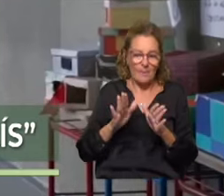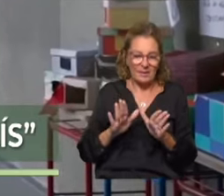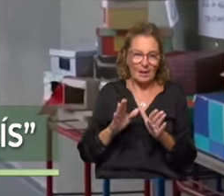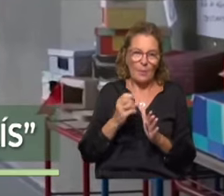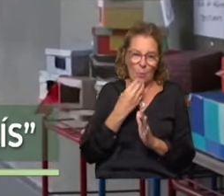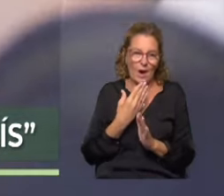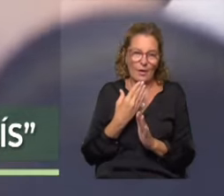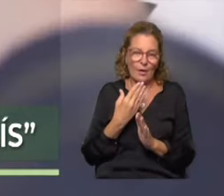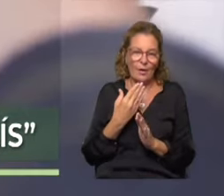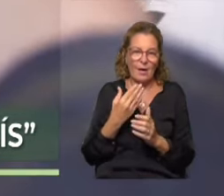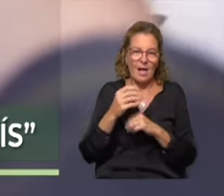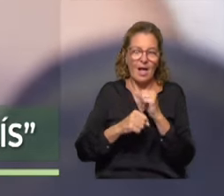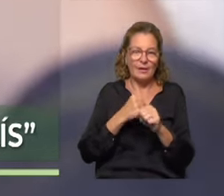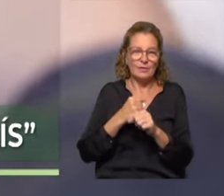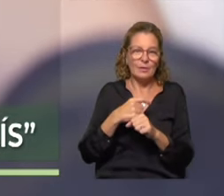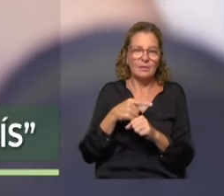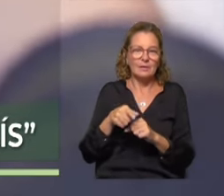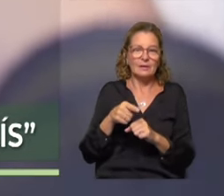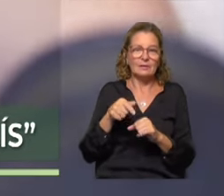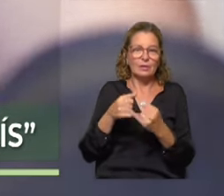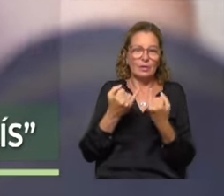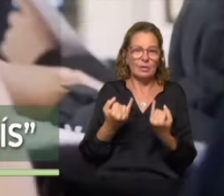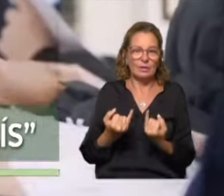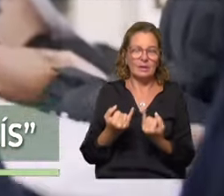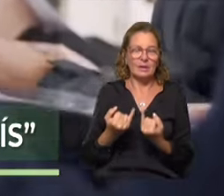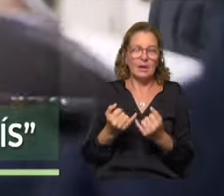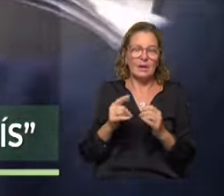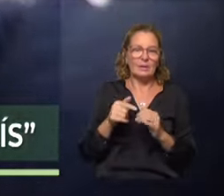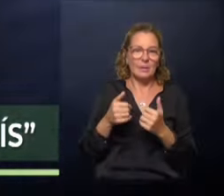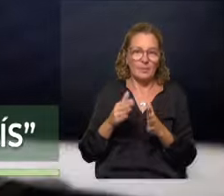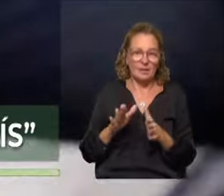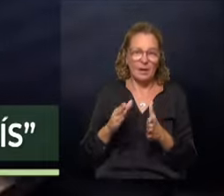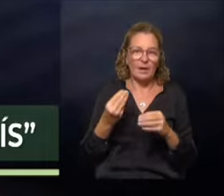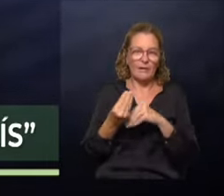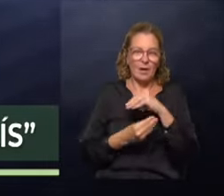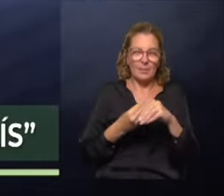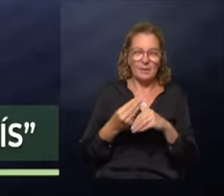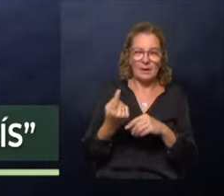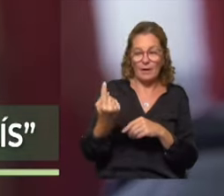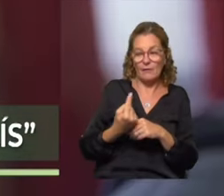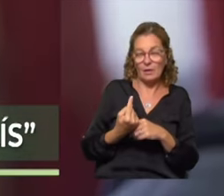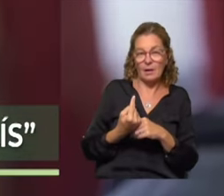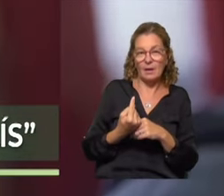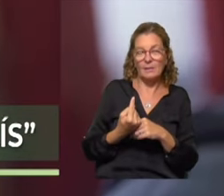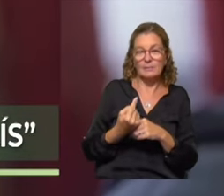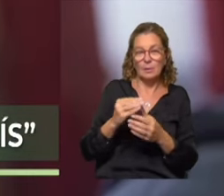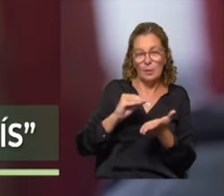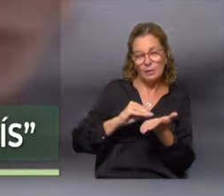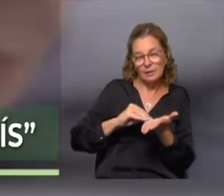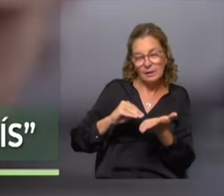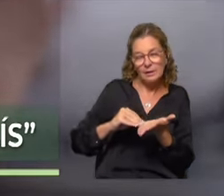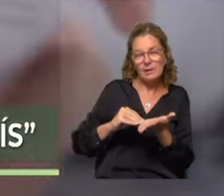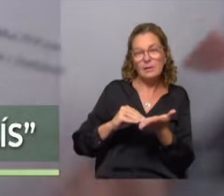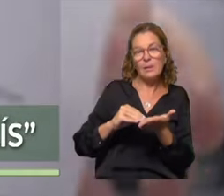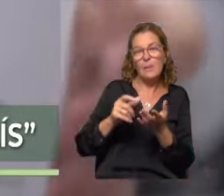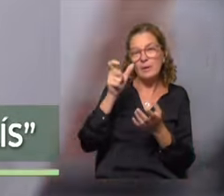año, tenemos esperanza de que, bueno, que en estos días, por supuesto que va a haber familias que se acerquen a regulador a inscribir, personas que no